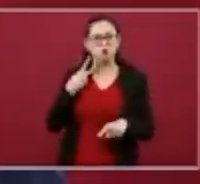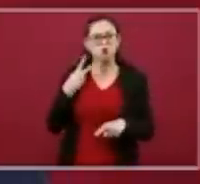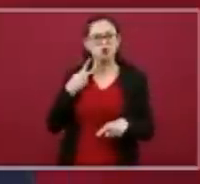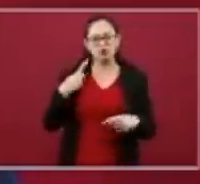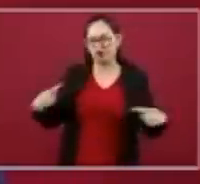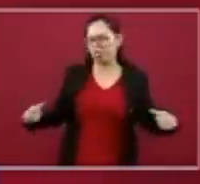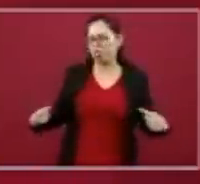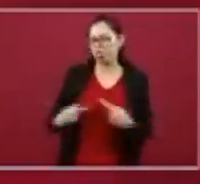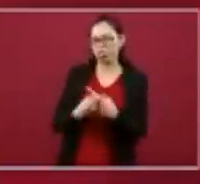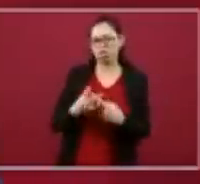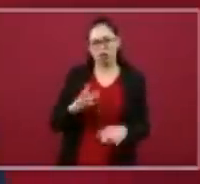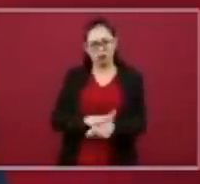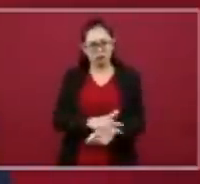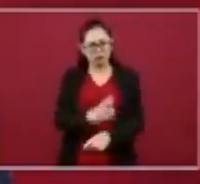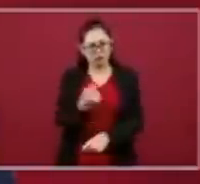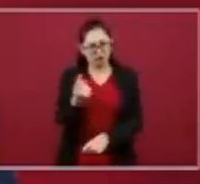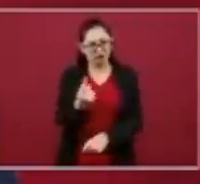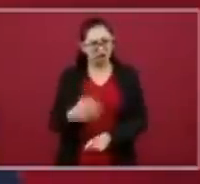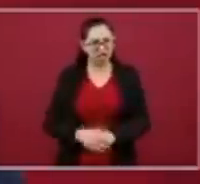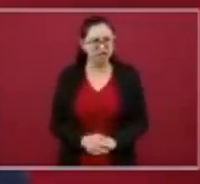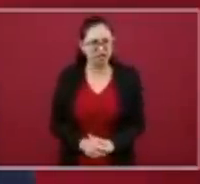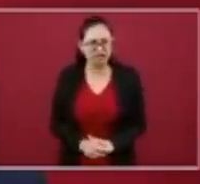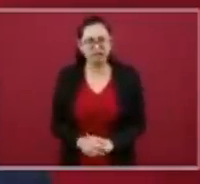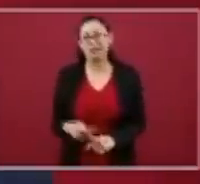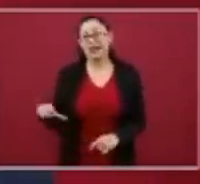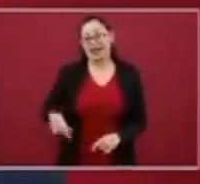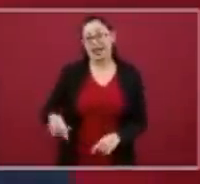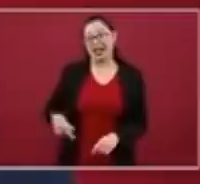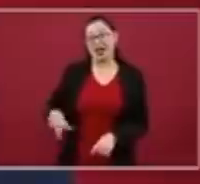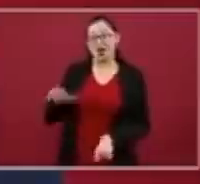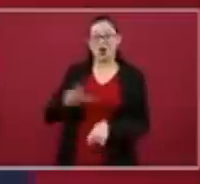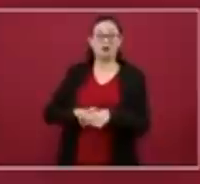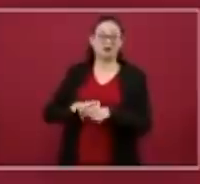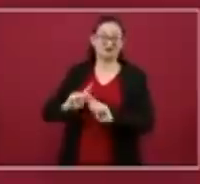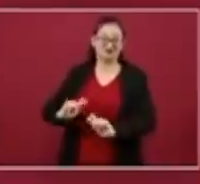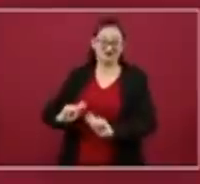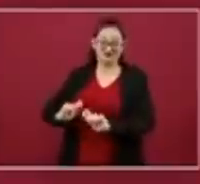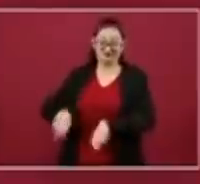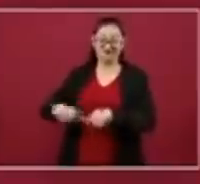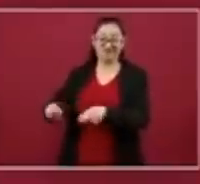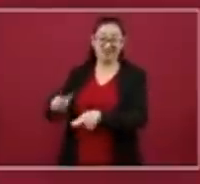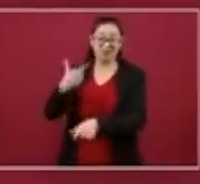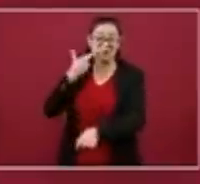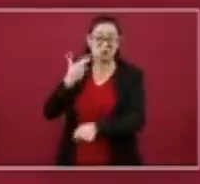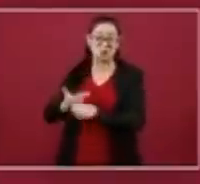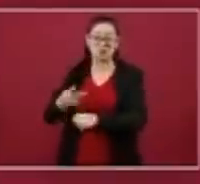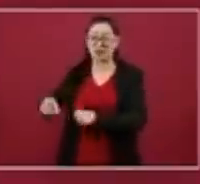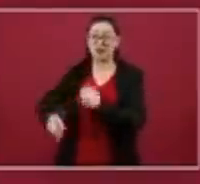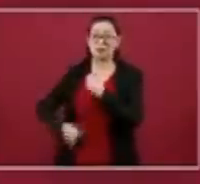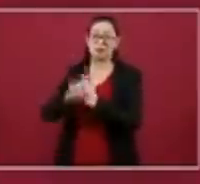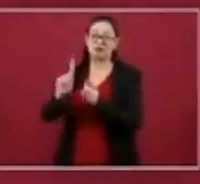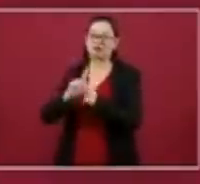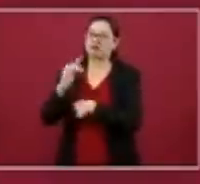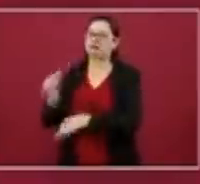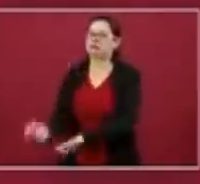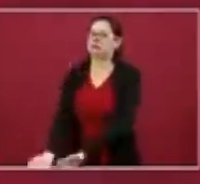Porque el gobernador es el que tiene que enfrentar el problema